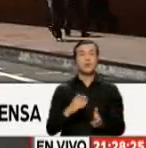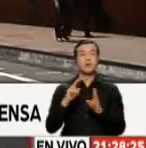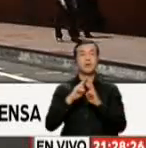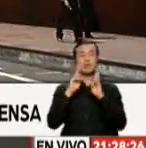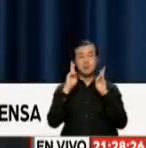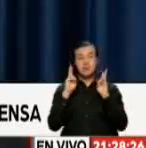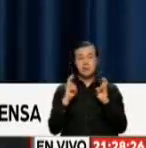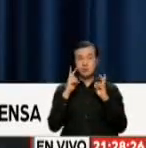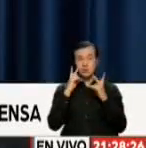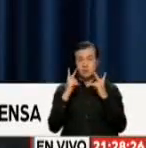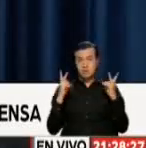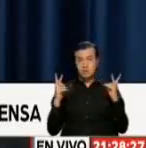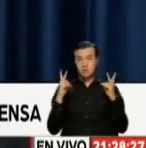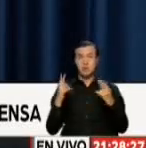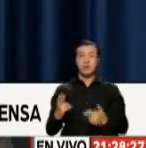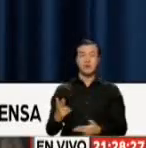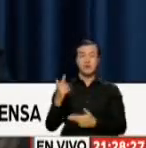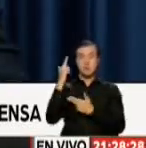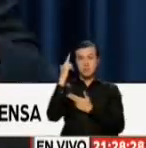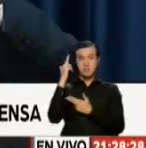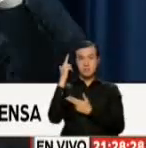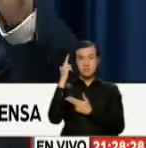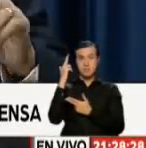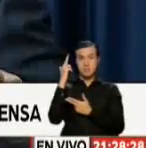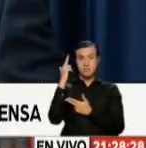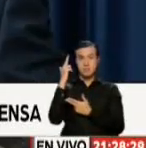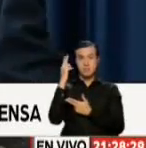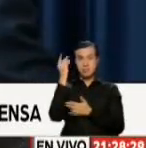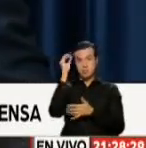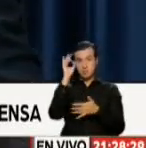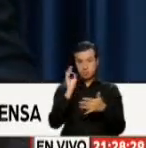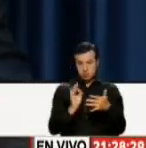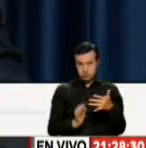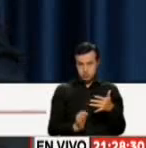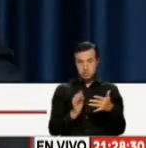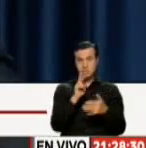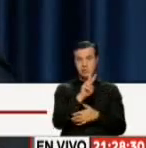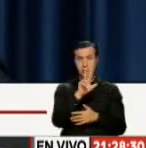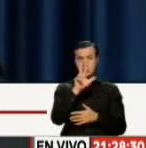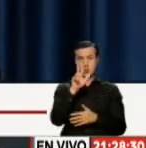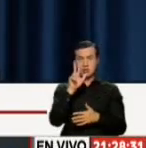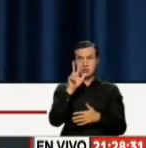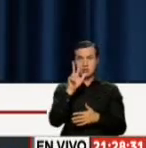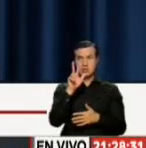ámbito de la defensa. El comando conjunto está presupuestado,